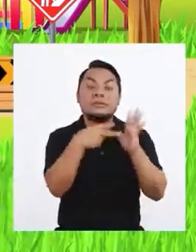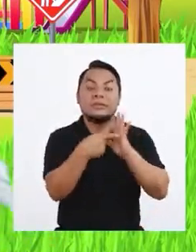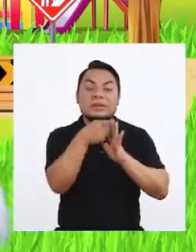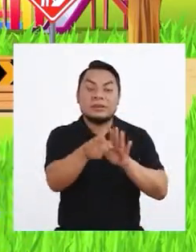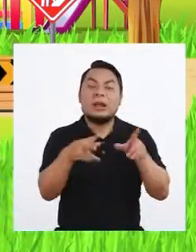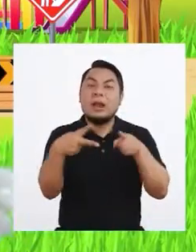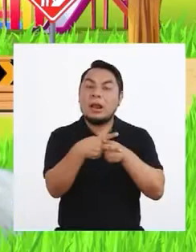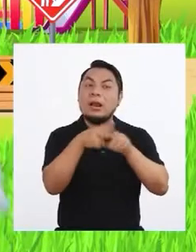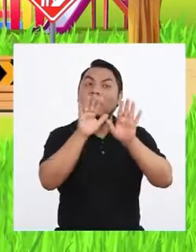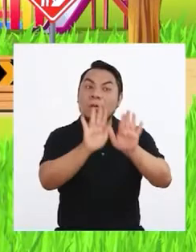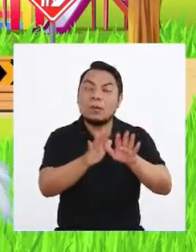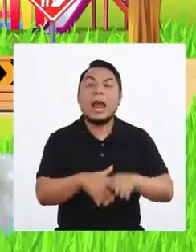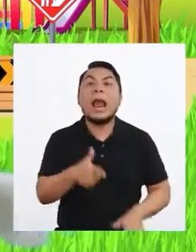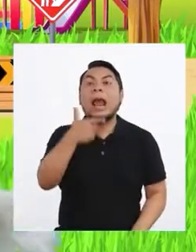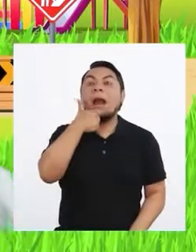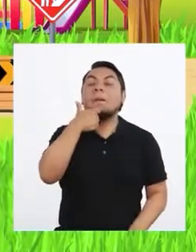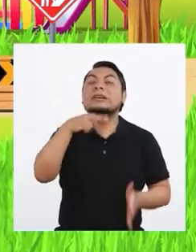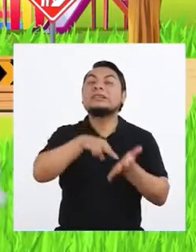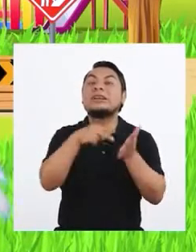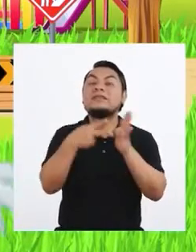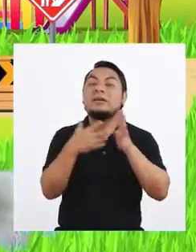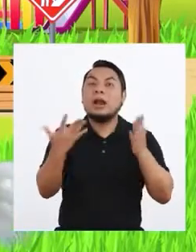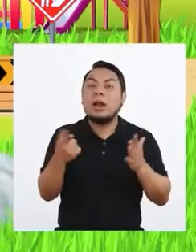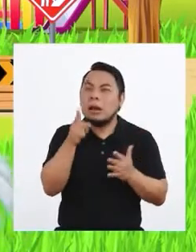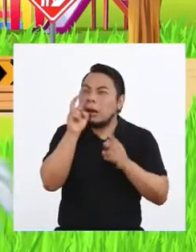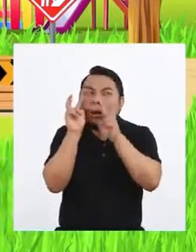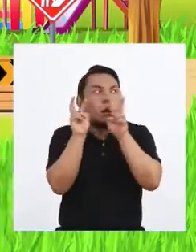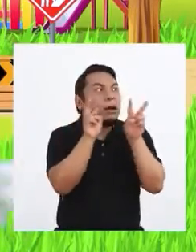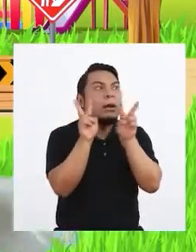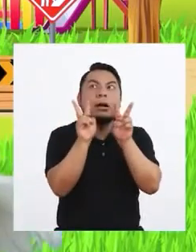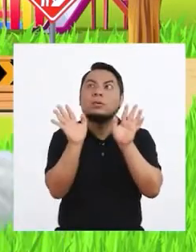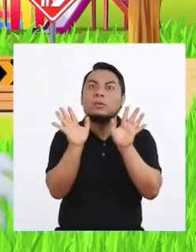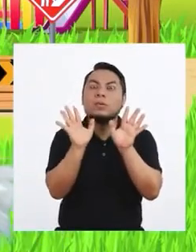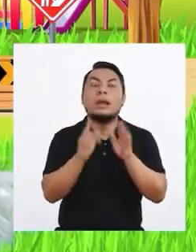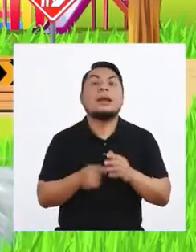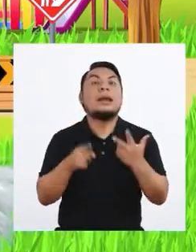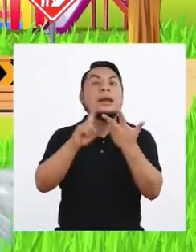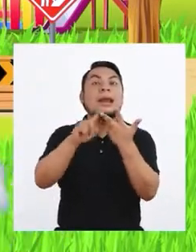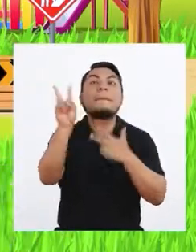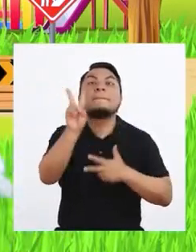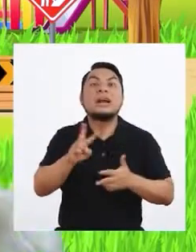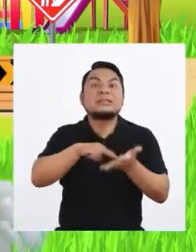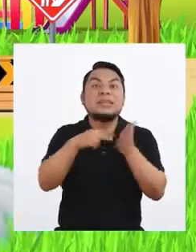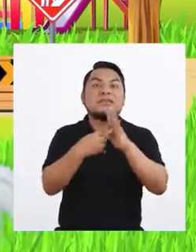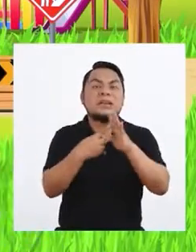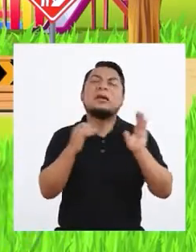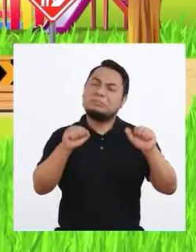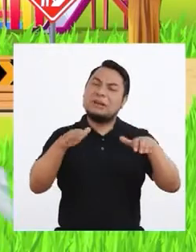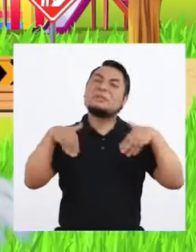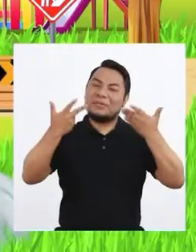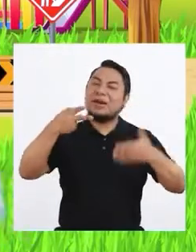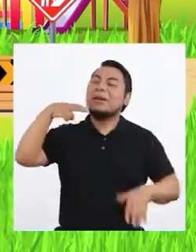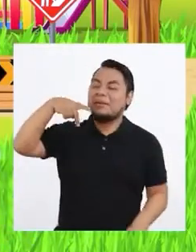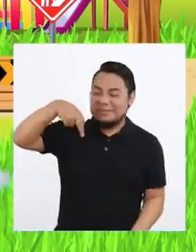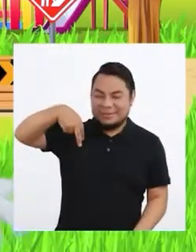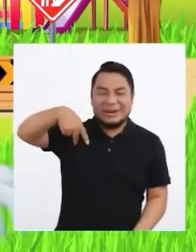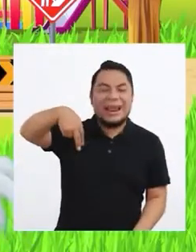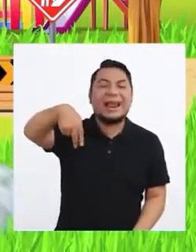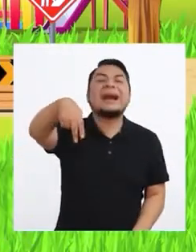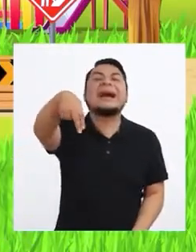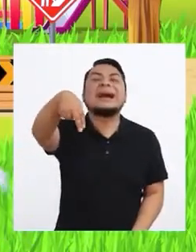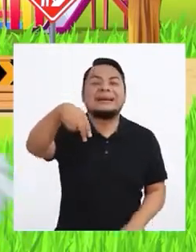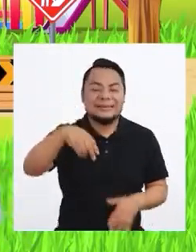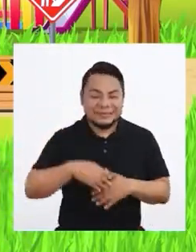Rojo significa detenerse, amarillo significa estar atentos y verde significa que